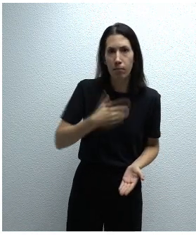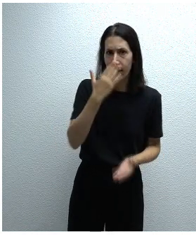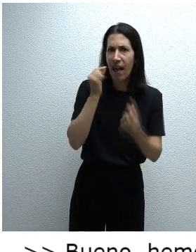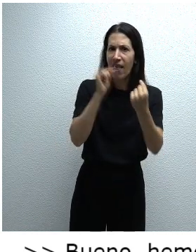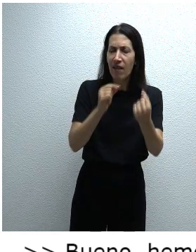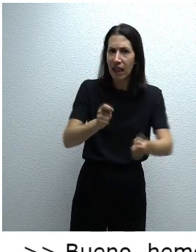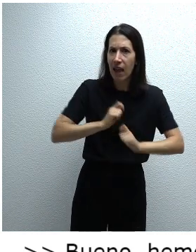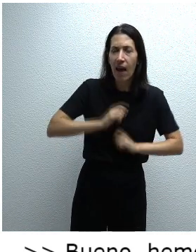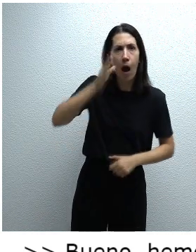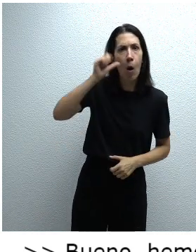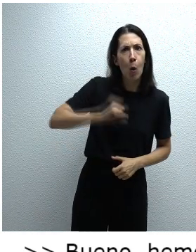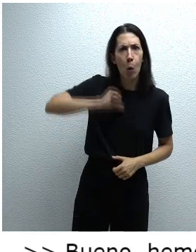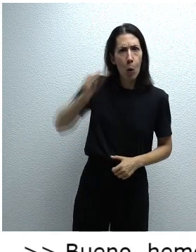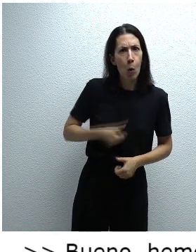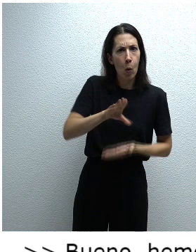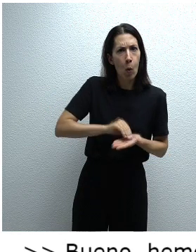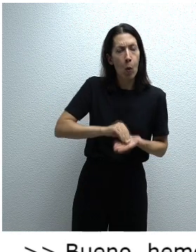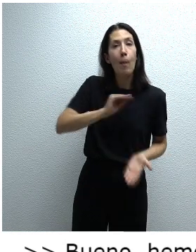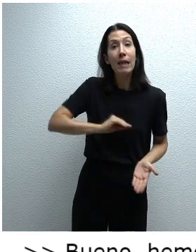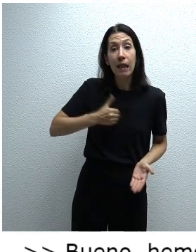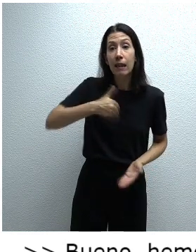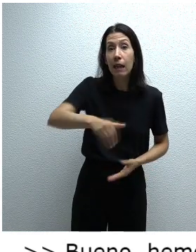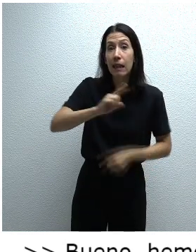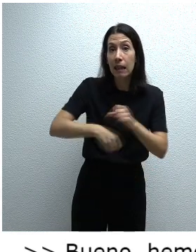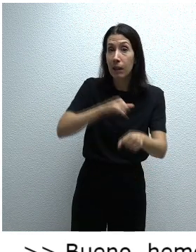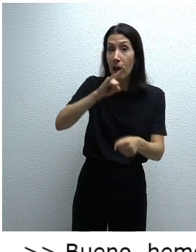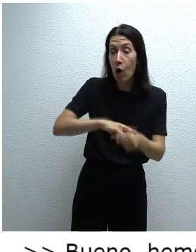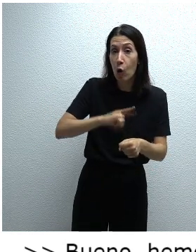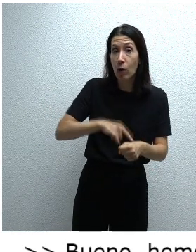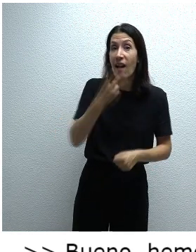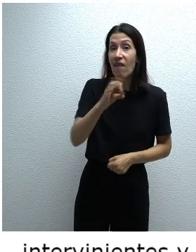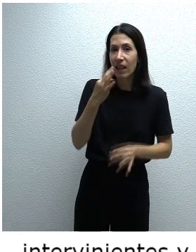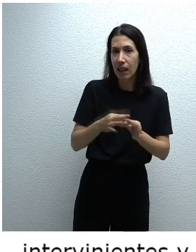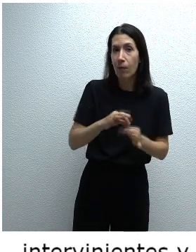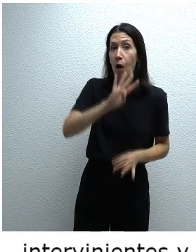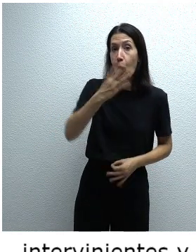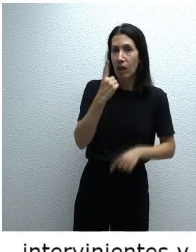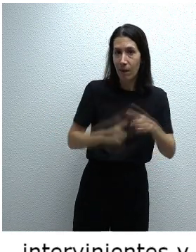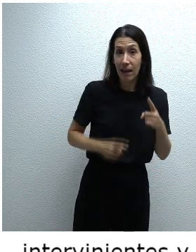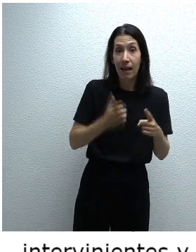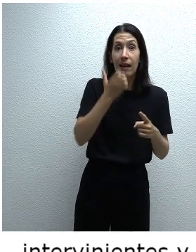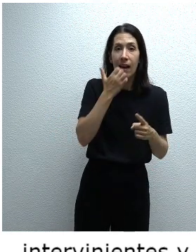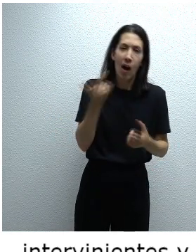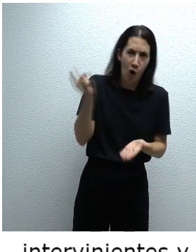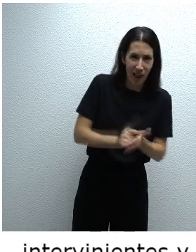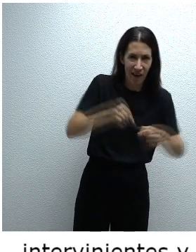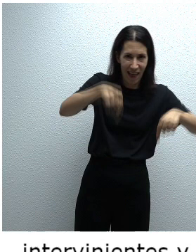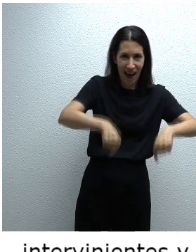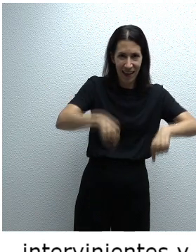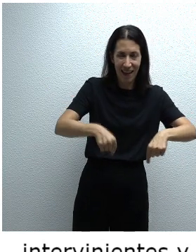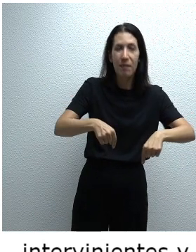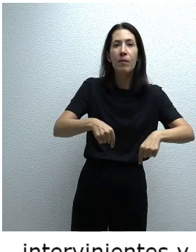muy enriquecedor. El próximo lunes 20 de septiembre a las 4:30, quien quiera continuar, aquí estaremos otra vez al pie del